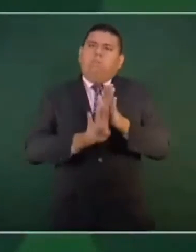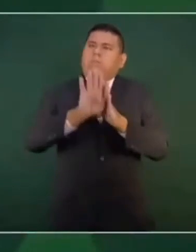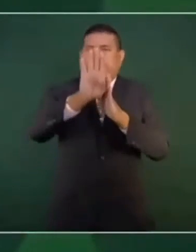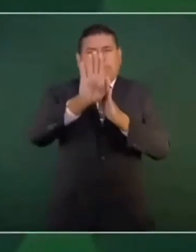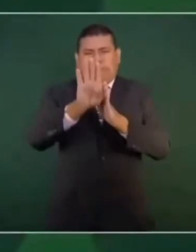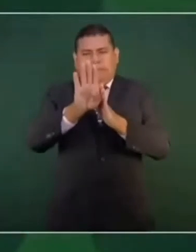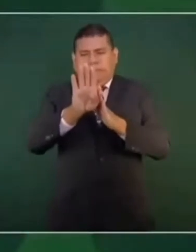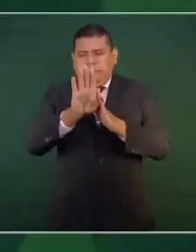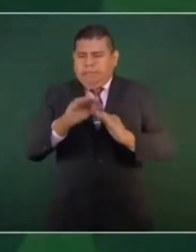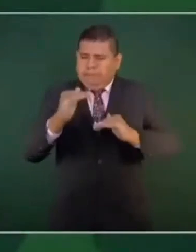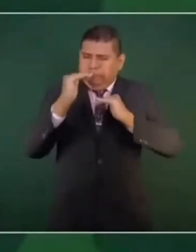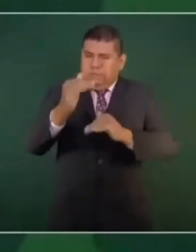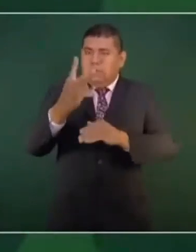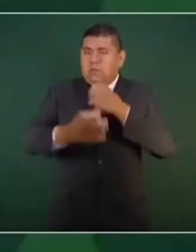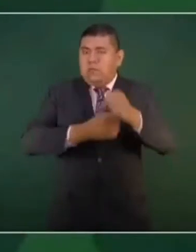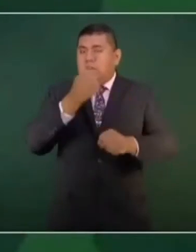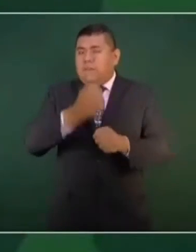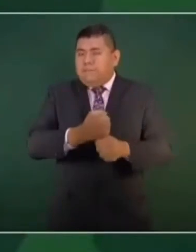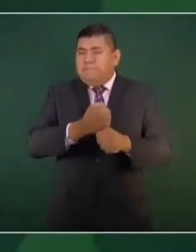2 años.